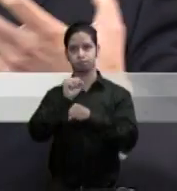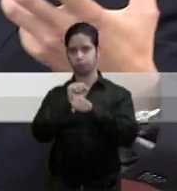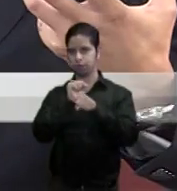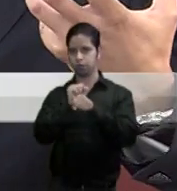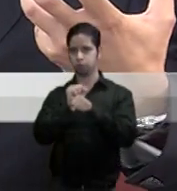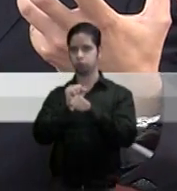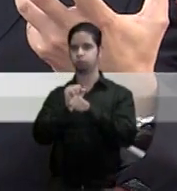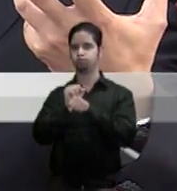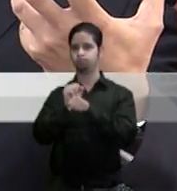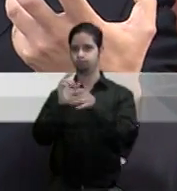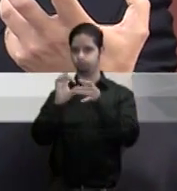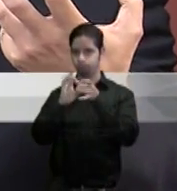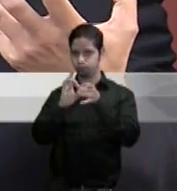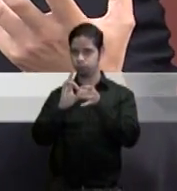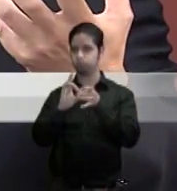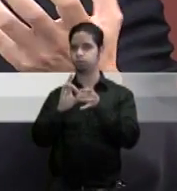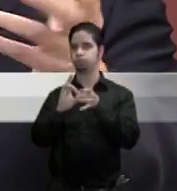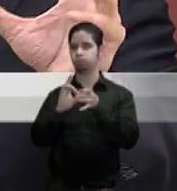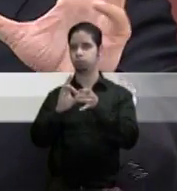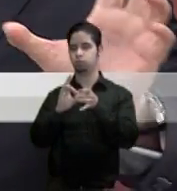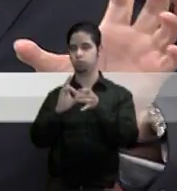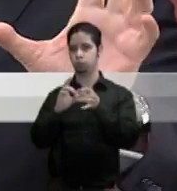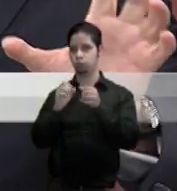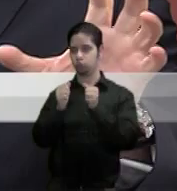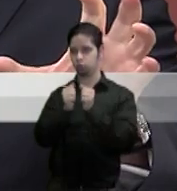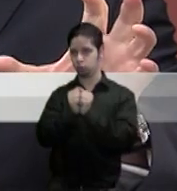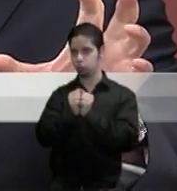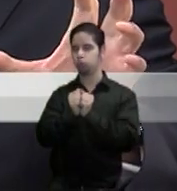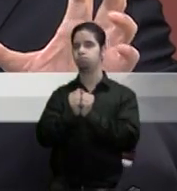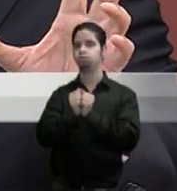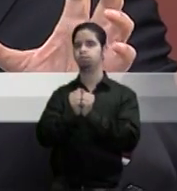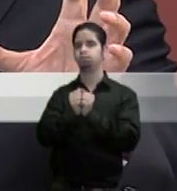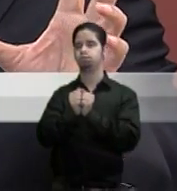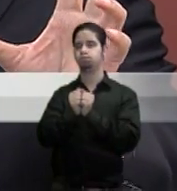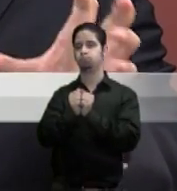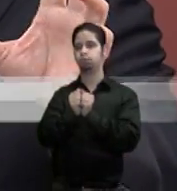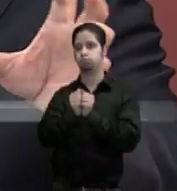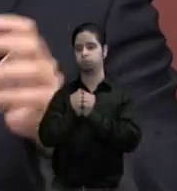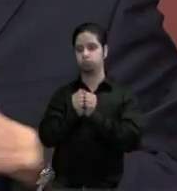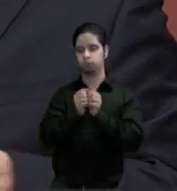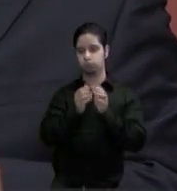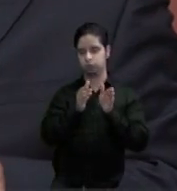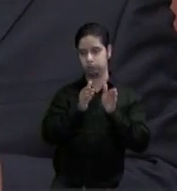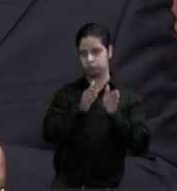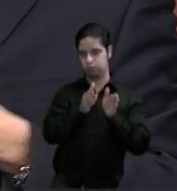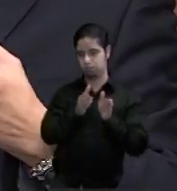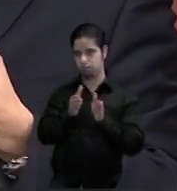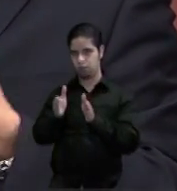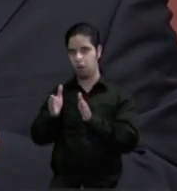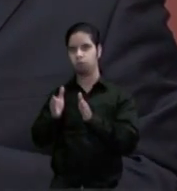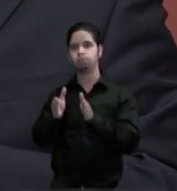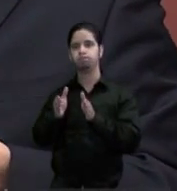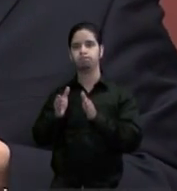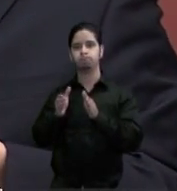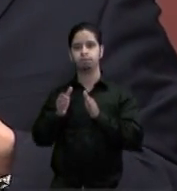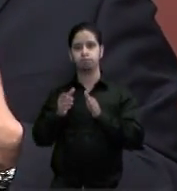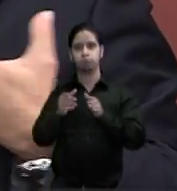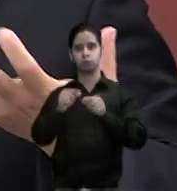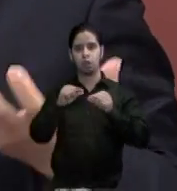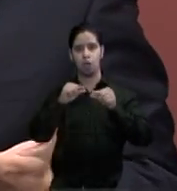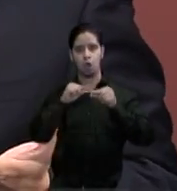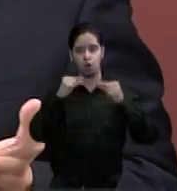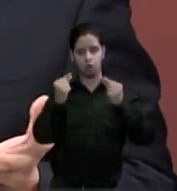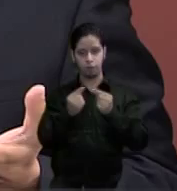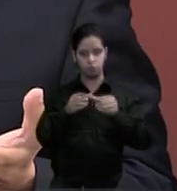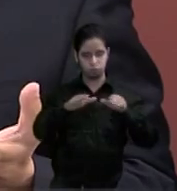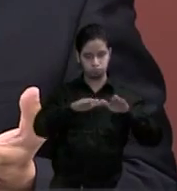con la visión geográfica que ellos tienen de cada municipio, para así lograr que en esencia 2 más